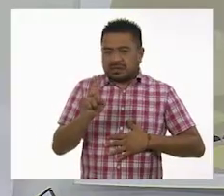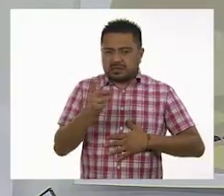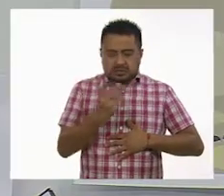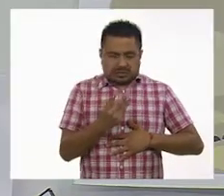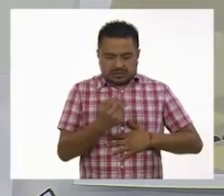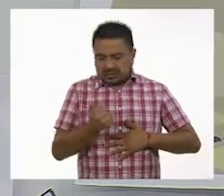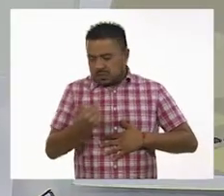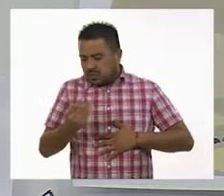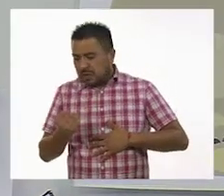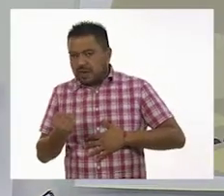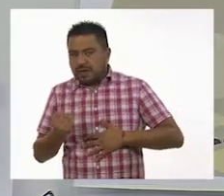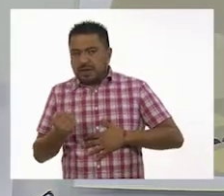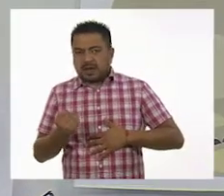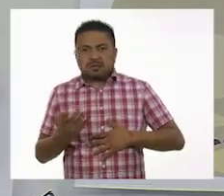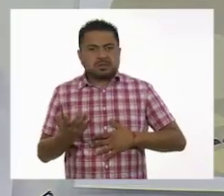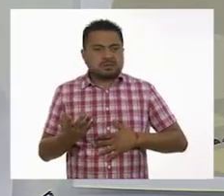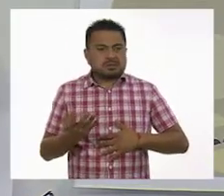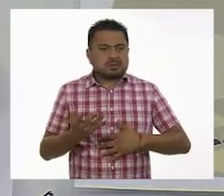9.